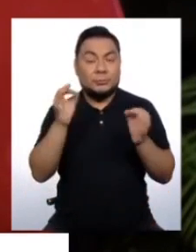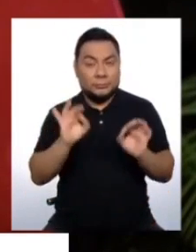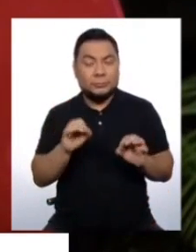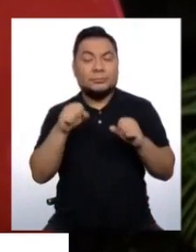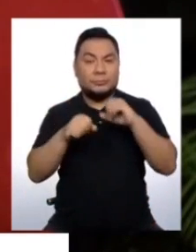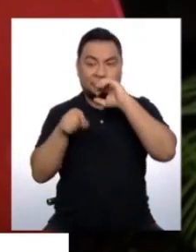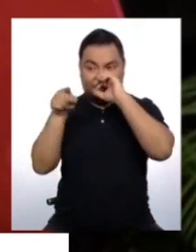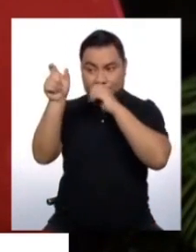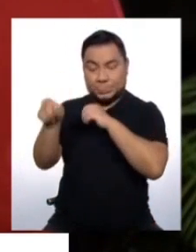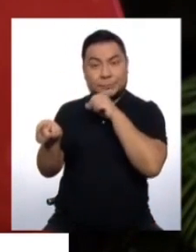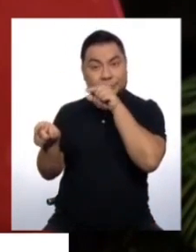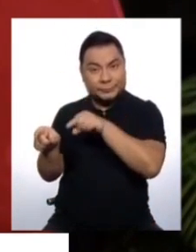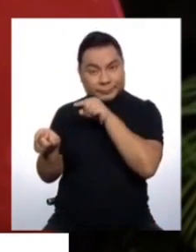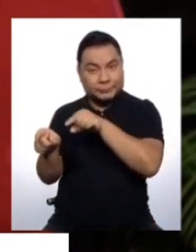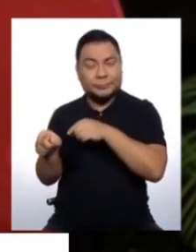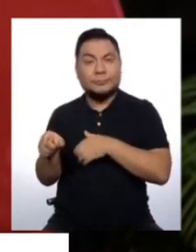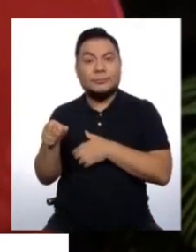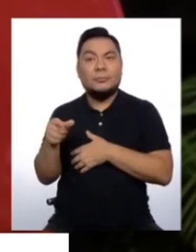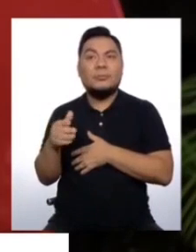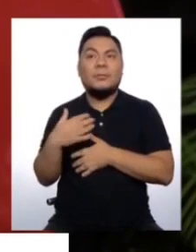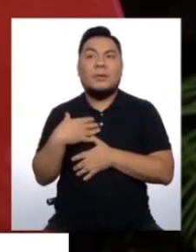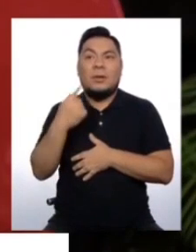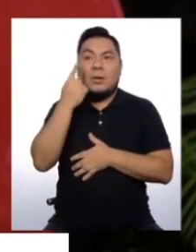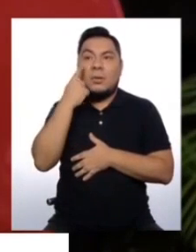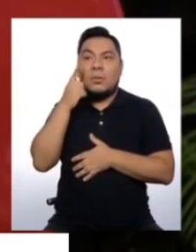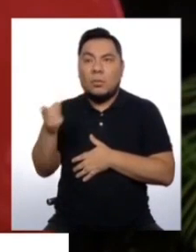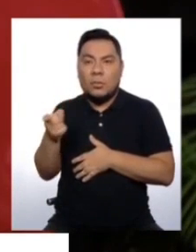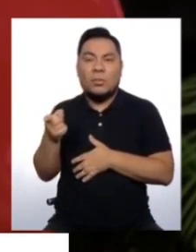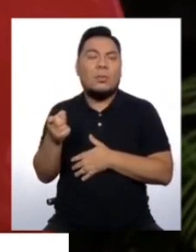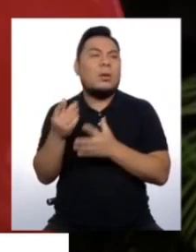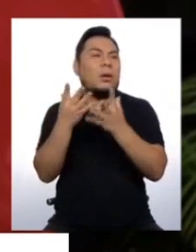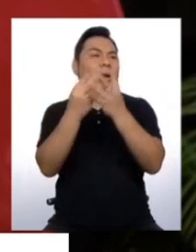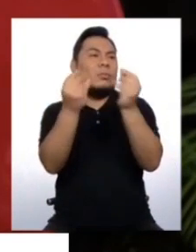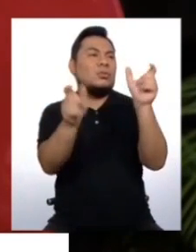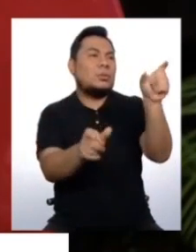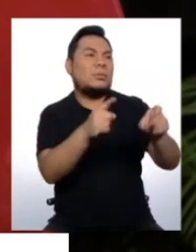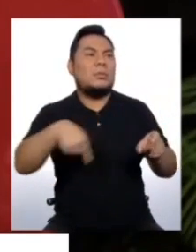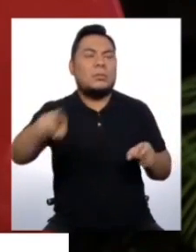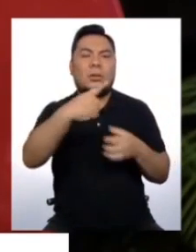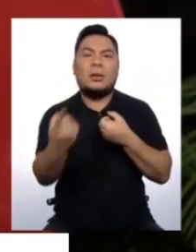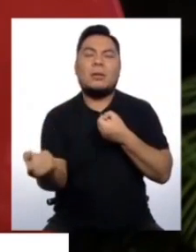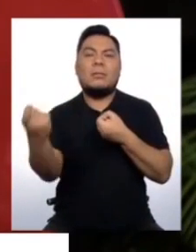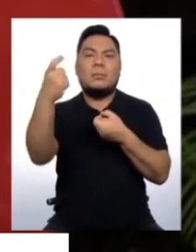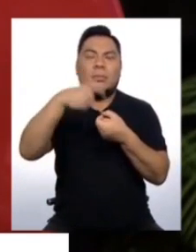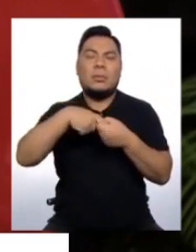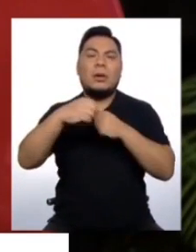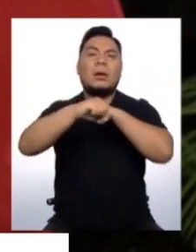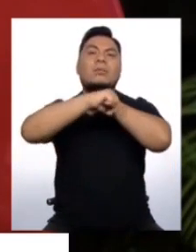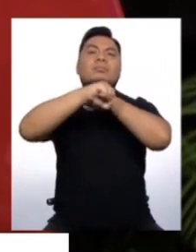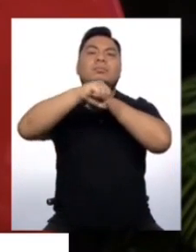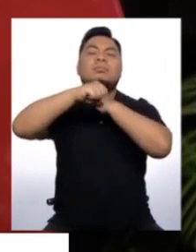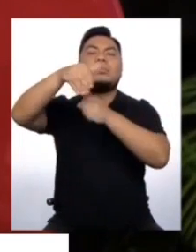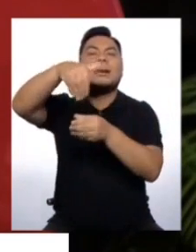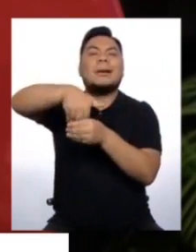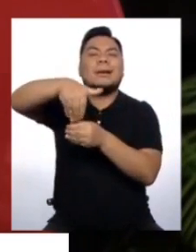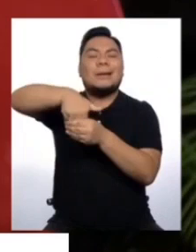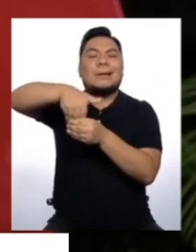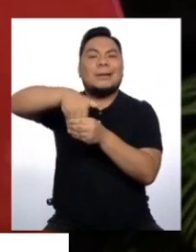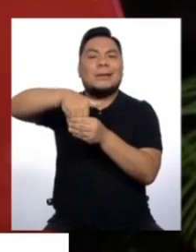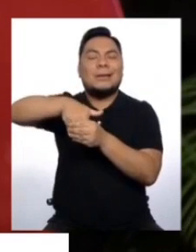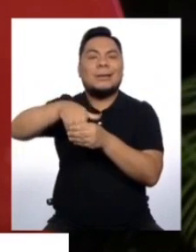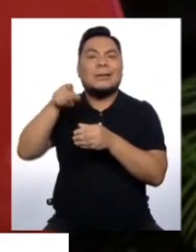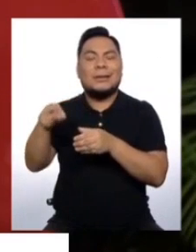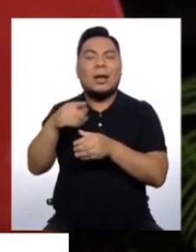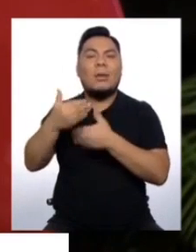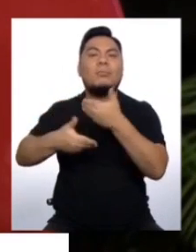efectivamente él conozco como a muchas personas que participaron en la campaña electoral